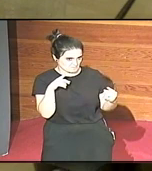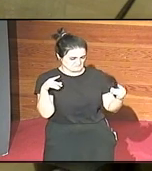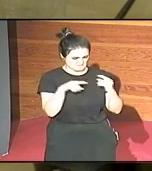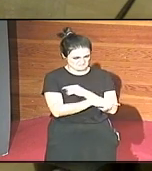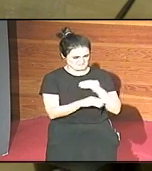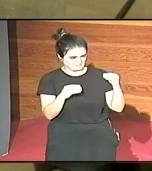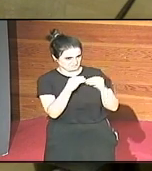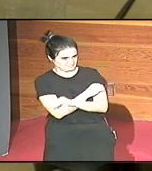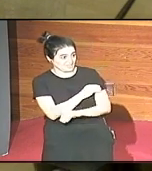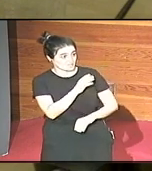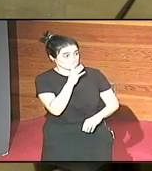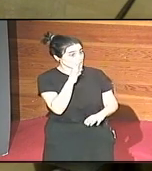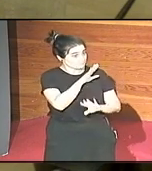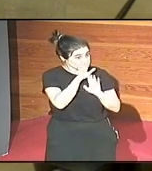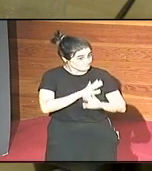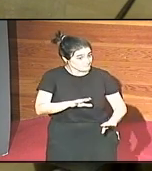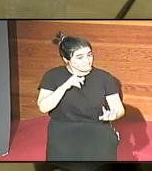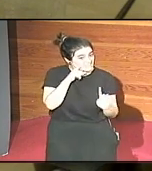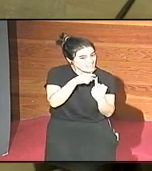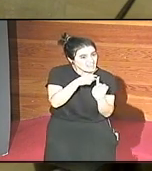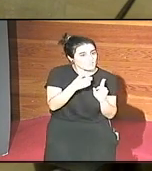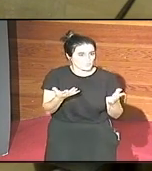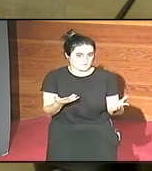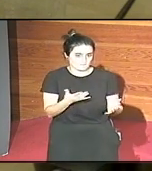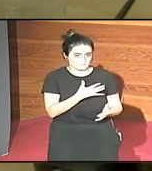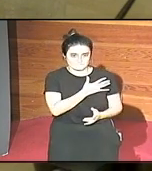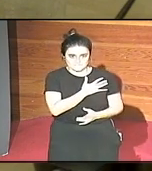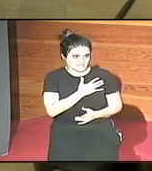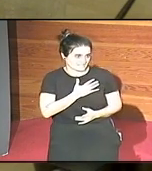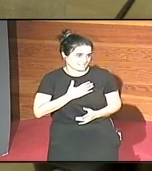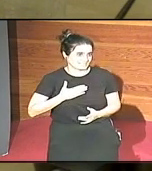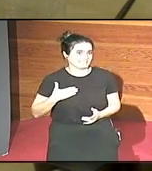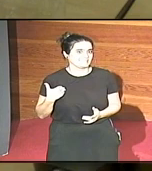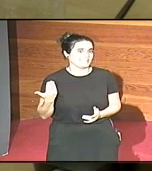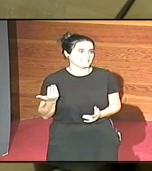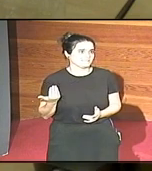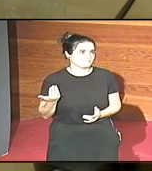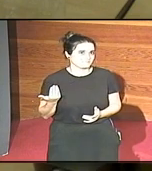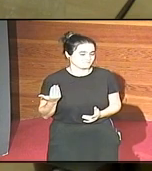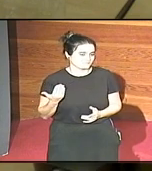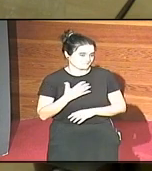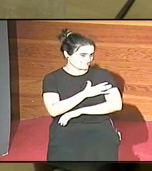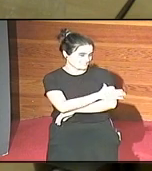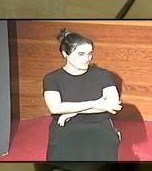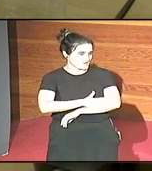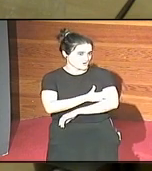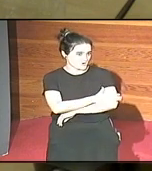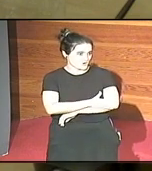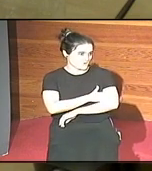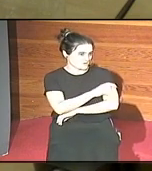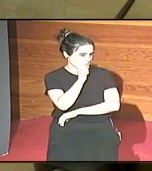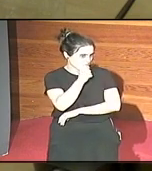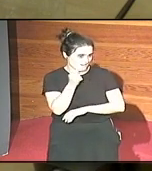el objetivo final es, en principio, derrocar el gobierno de